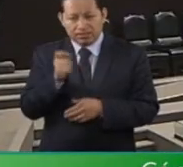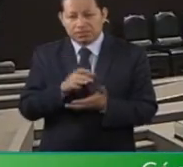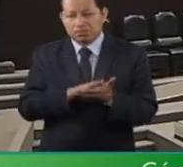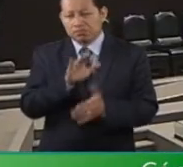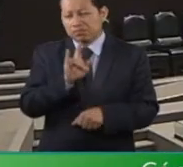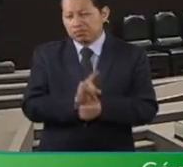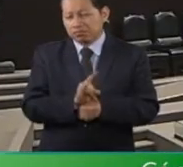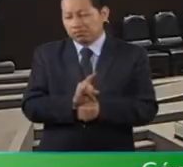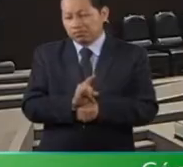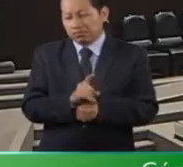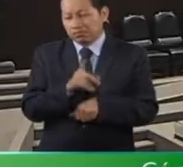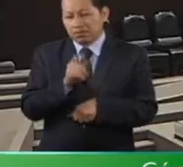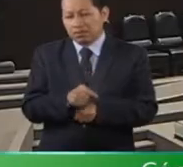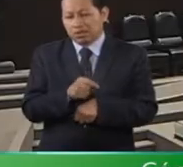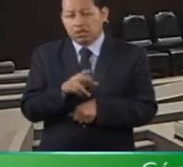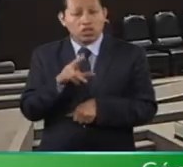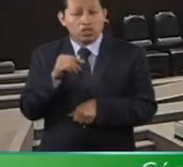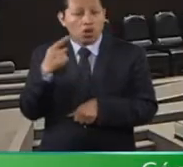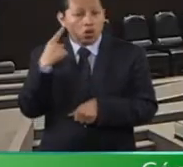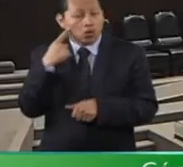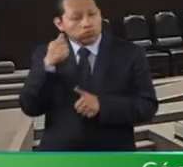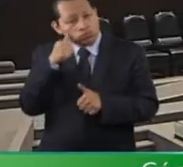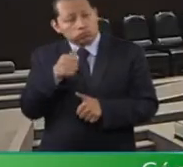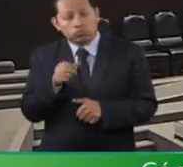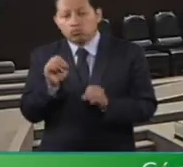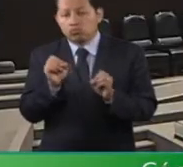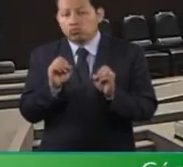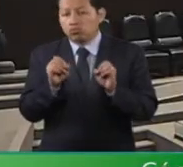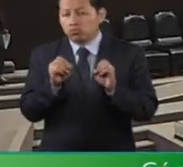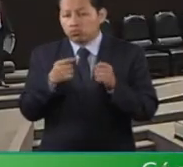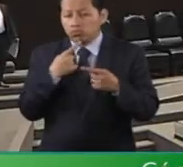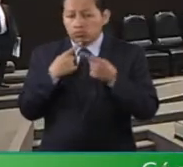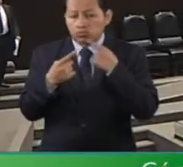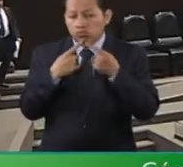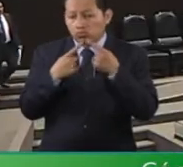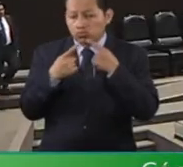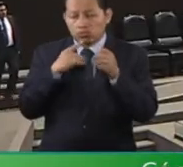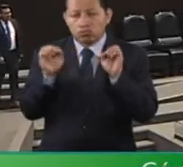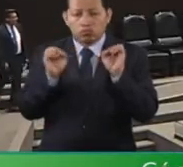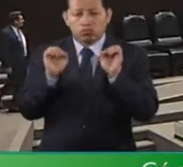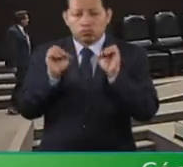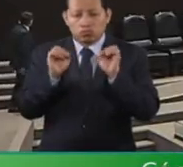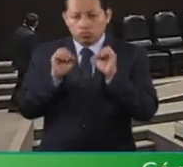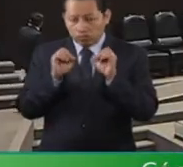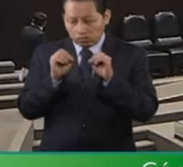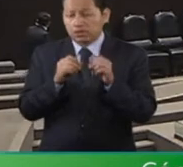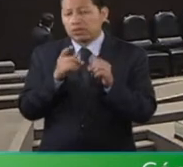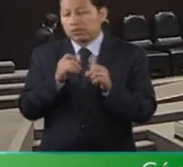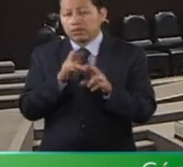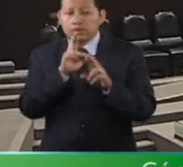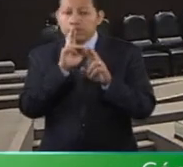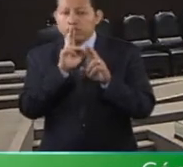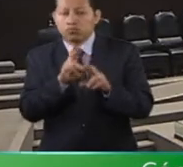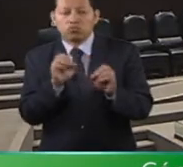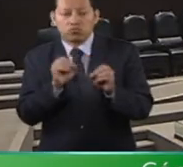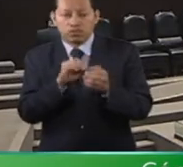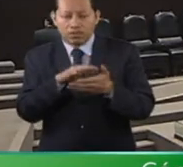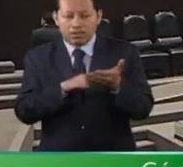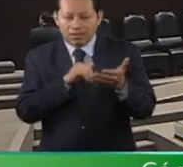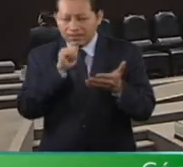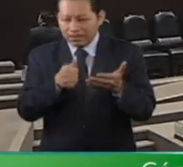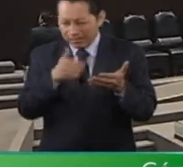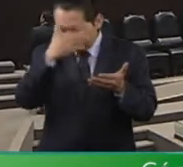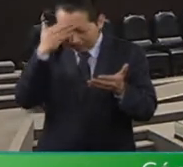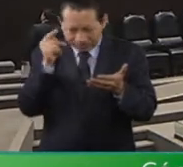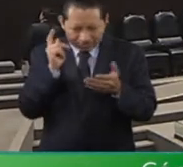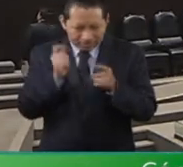artificial que no escucha, que no dialoga, que no responde y desde luego que no lee y no sabe las consecuencias